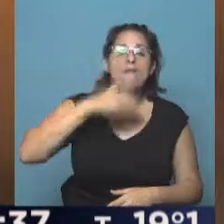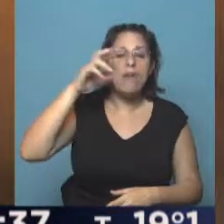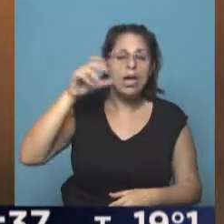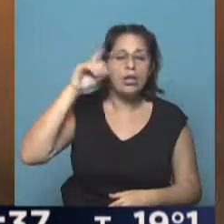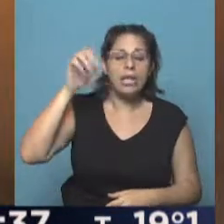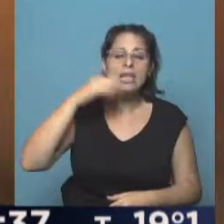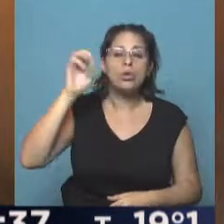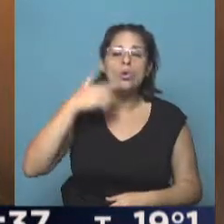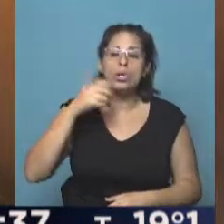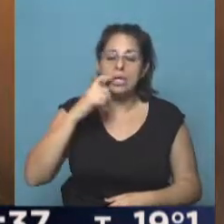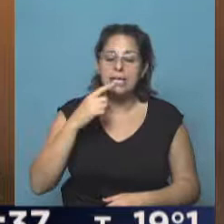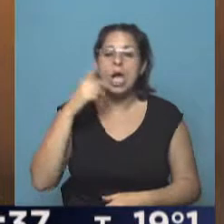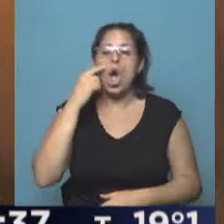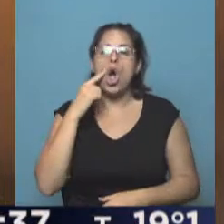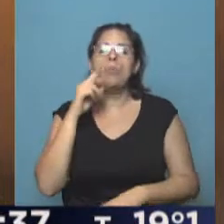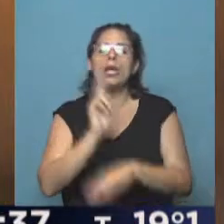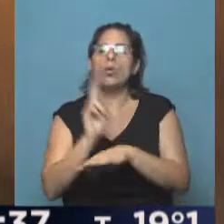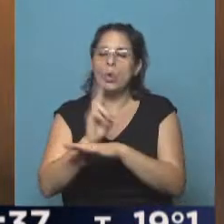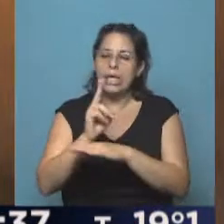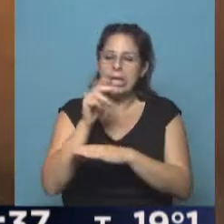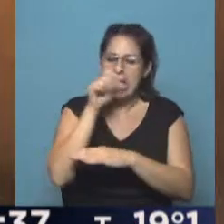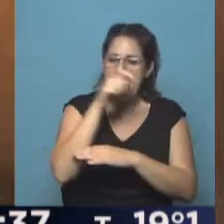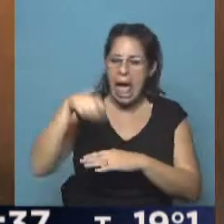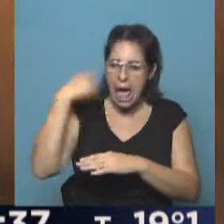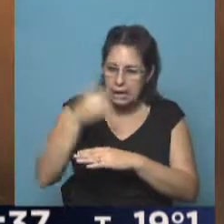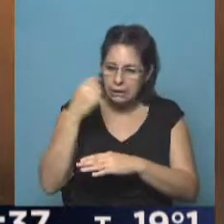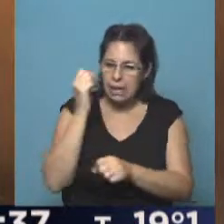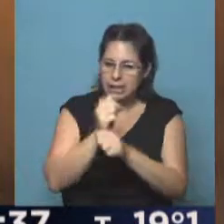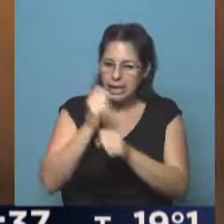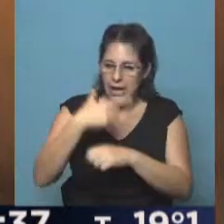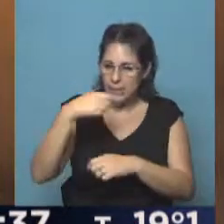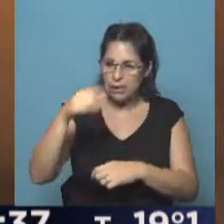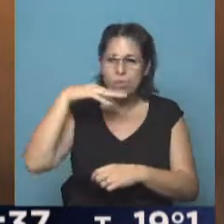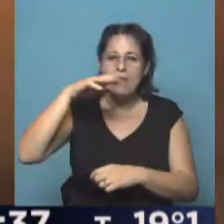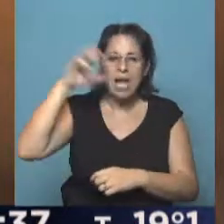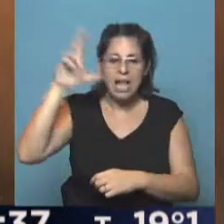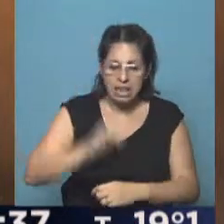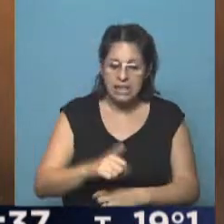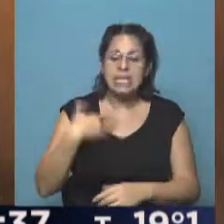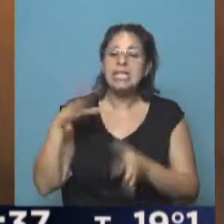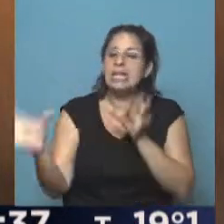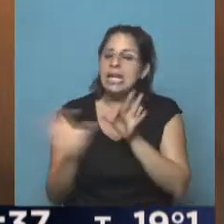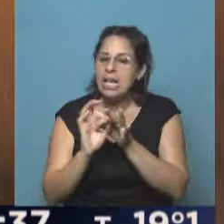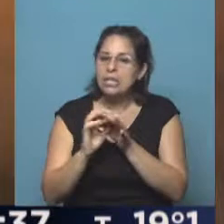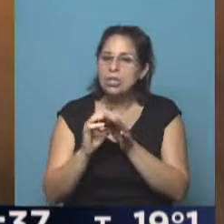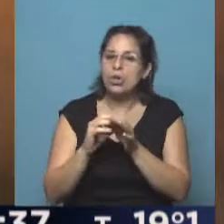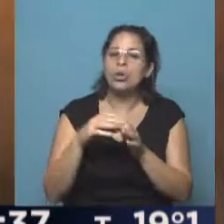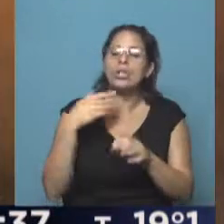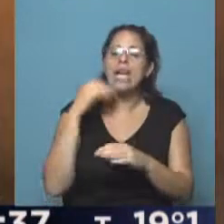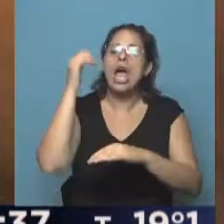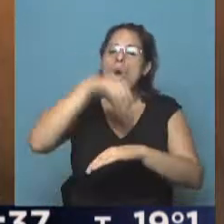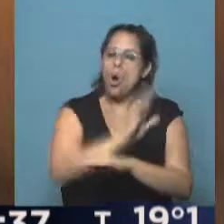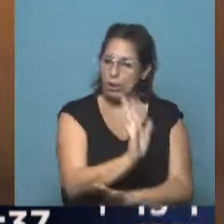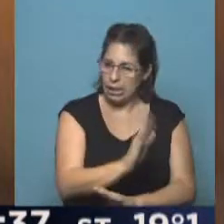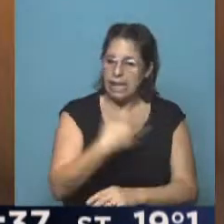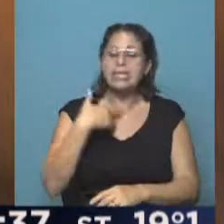historia de Roberto Bubas, un guardafauna que trabajaba en Península de Valdés y que llegó a relacionarse directamente con orcas en estado salvaje. La película